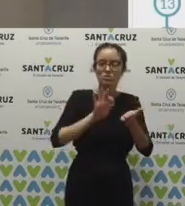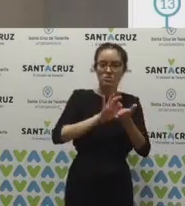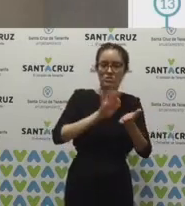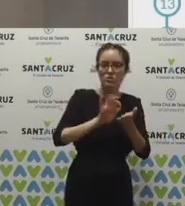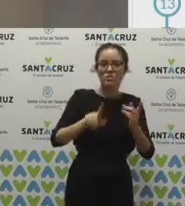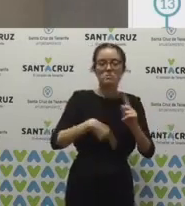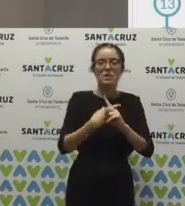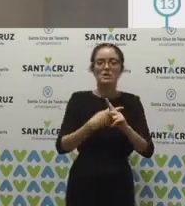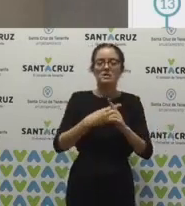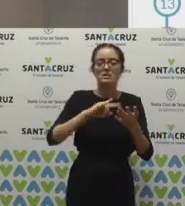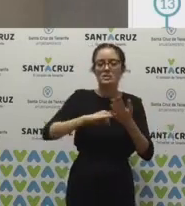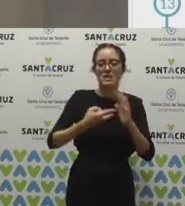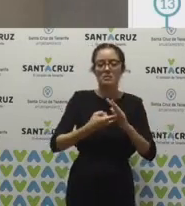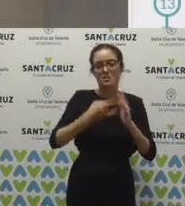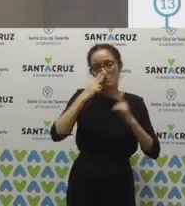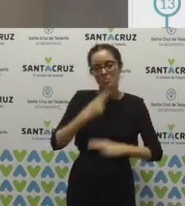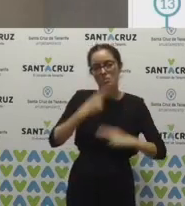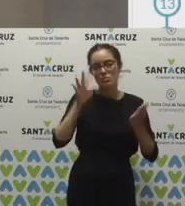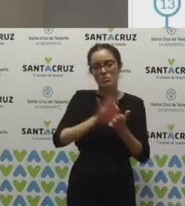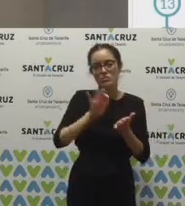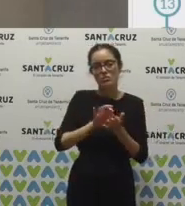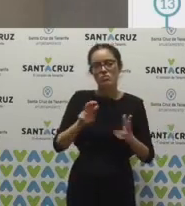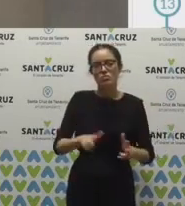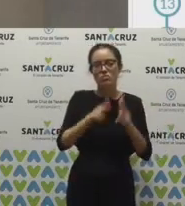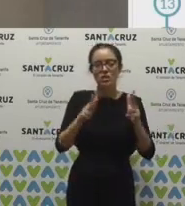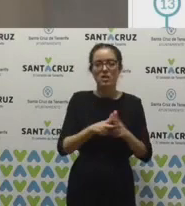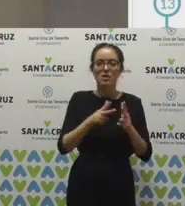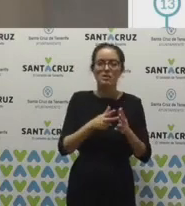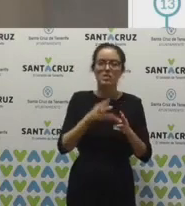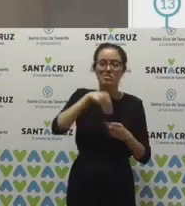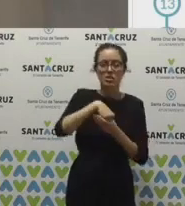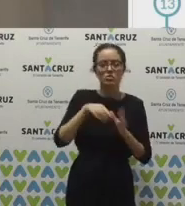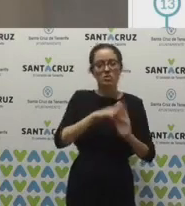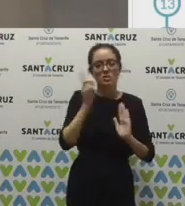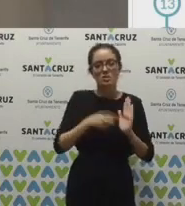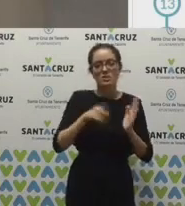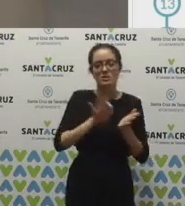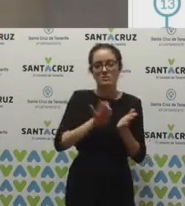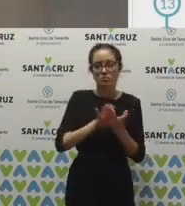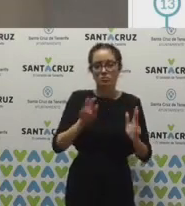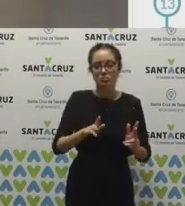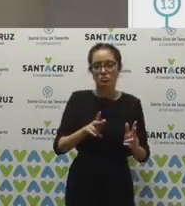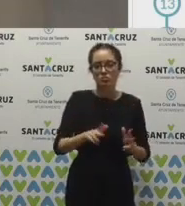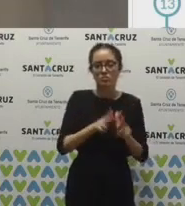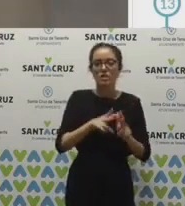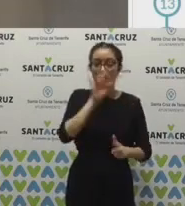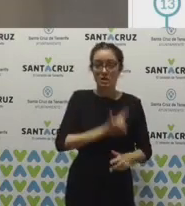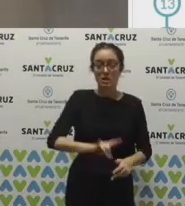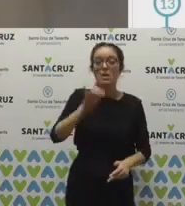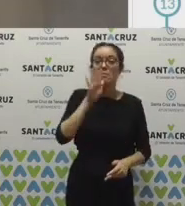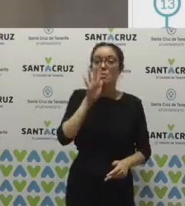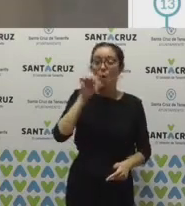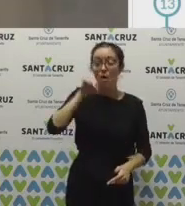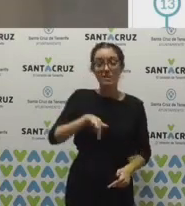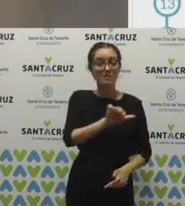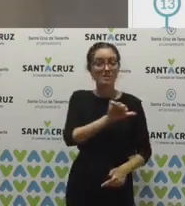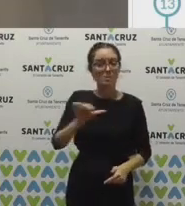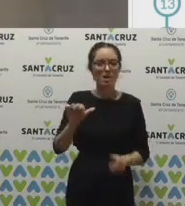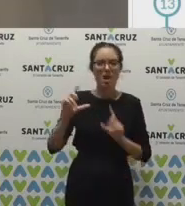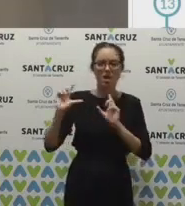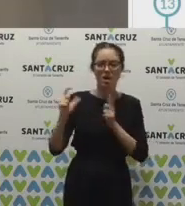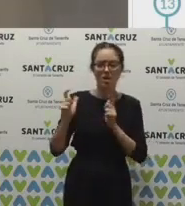público de servicios sociales recogido que la ley de servicios sociales de canarias y es que esta semana estaban previstas diversas reuniones